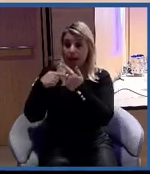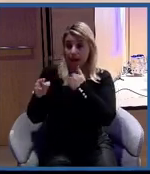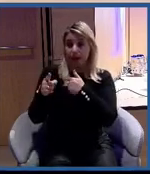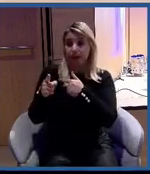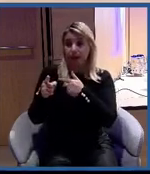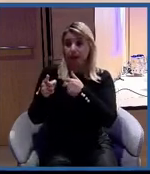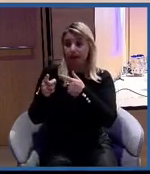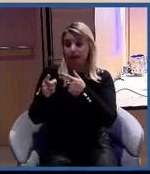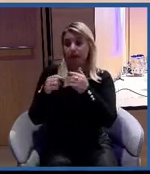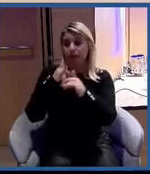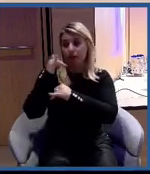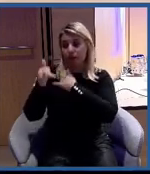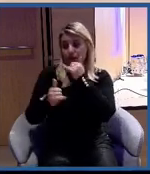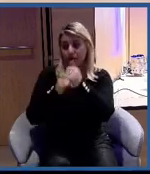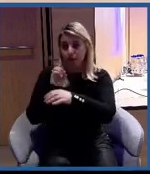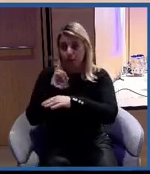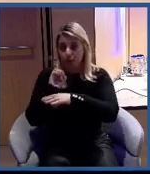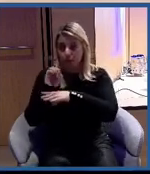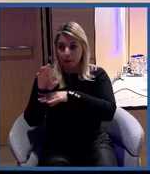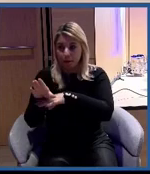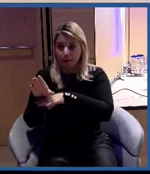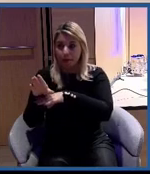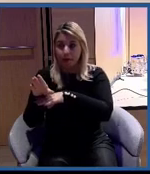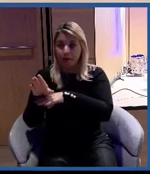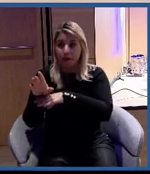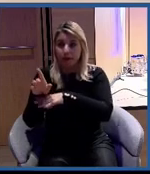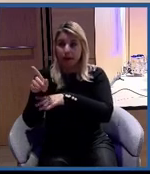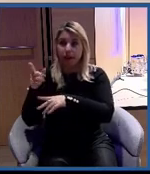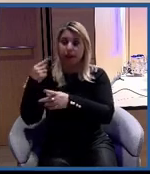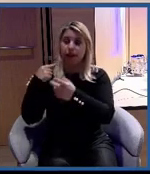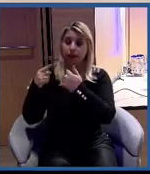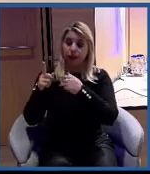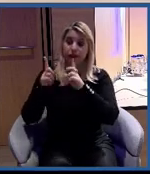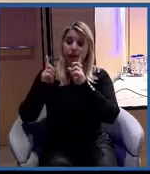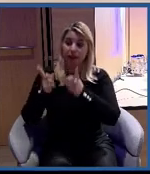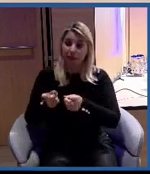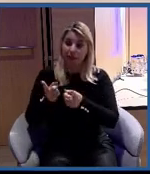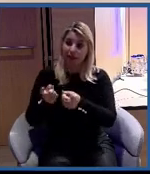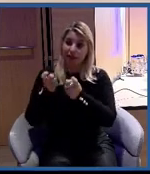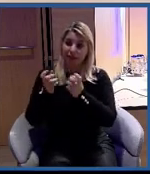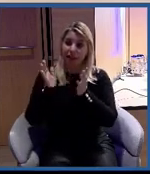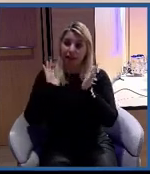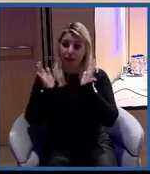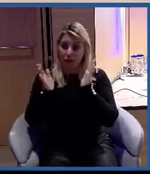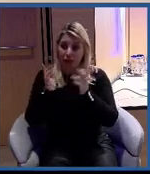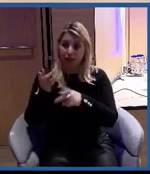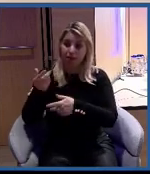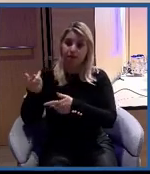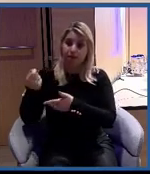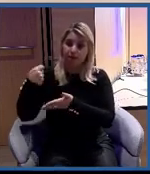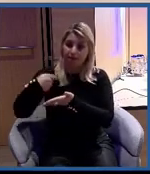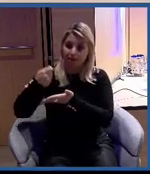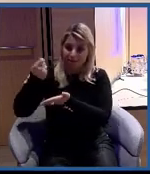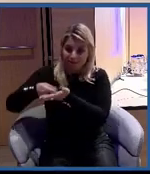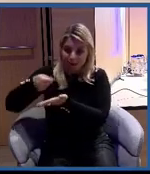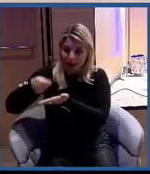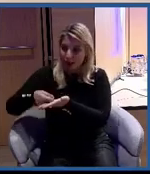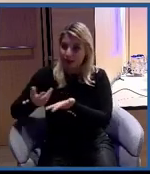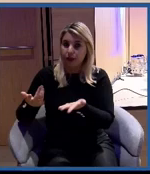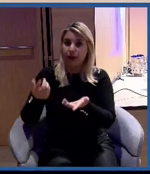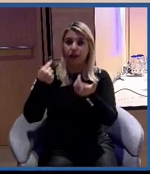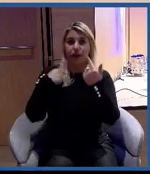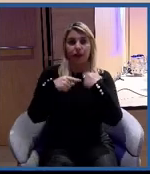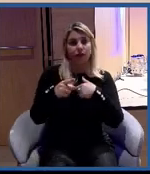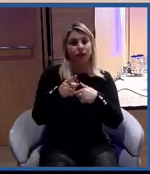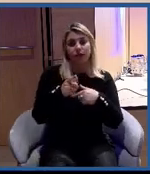también seguir un grado una instancia superior requiere abogados y pagos que no no los podemos cubrir como